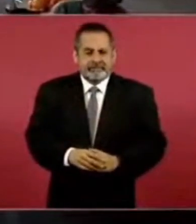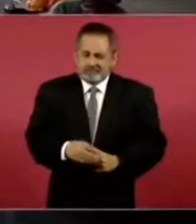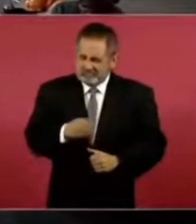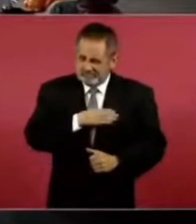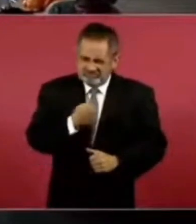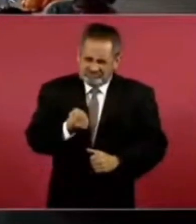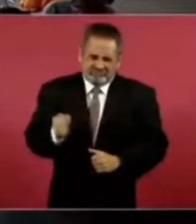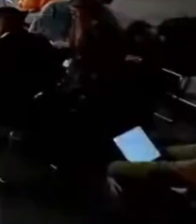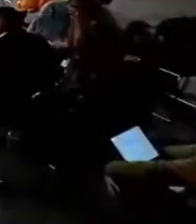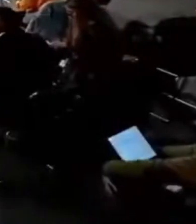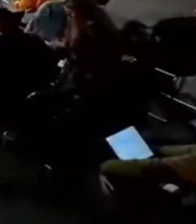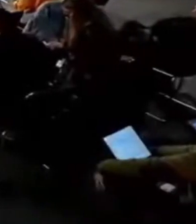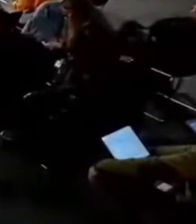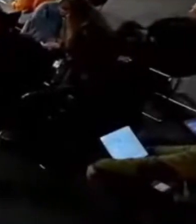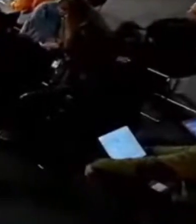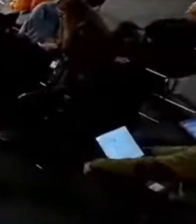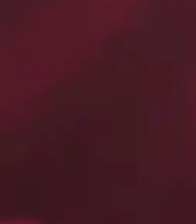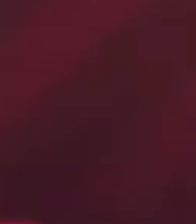bueno.